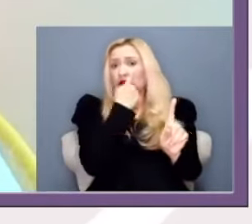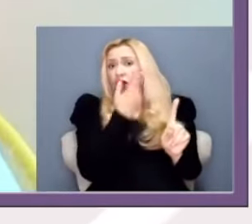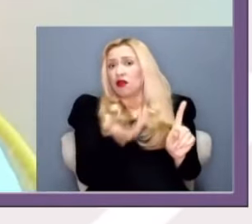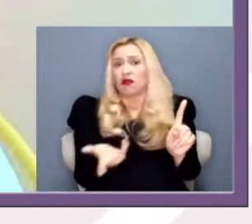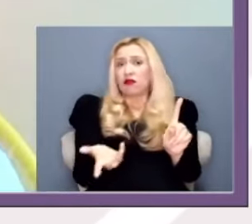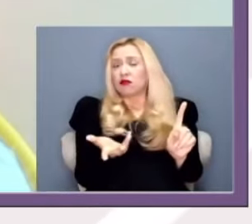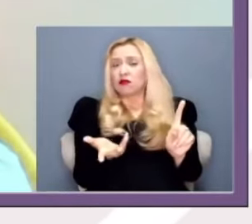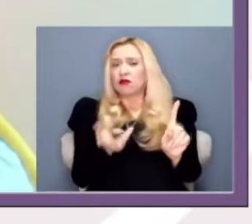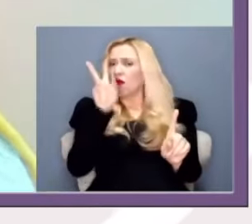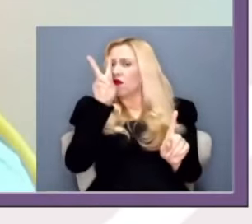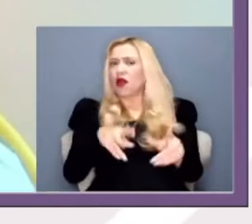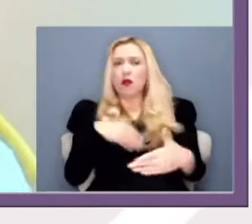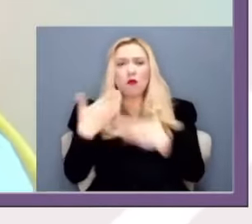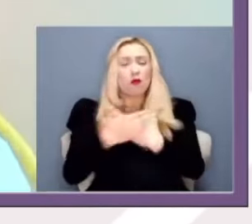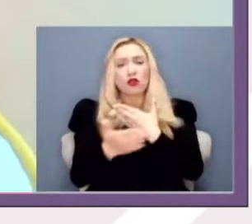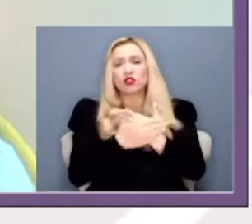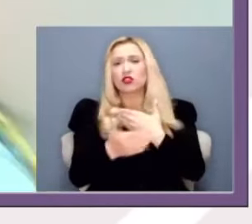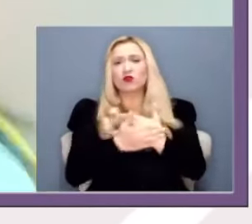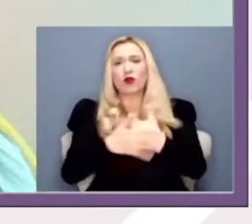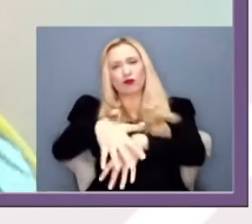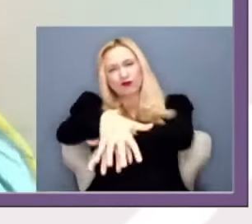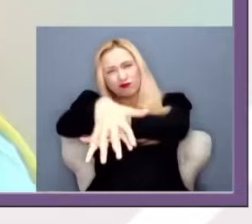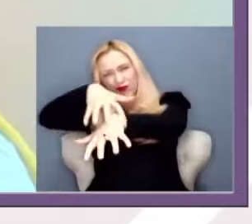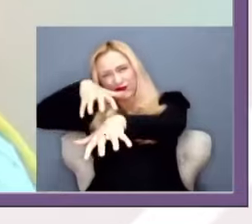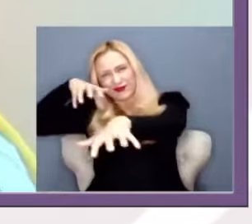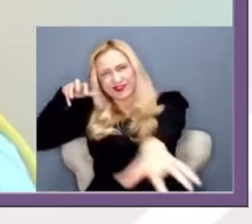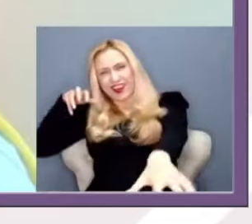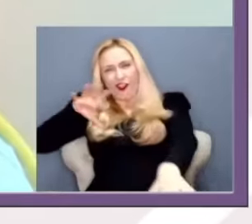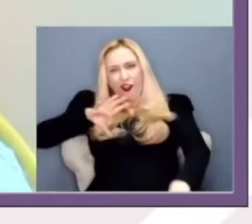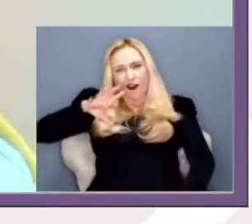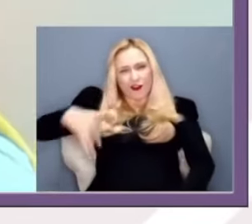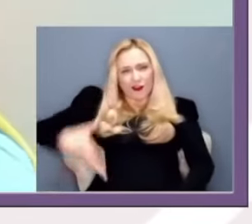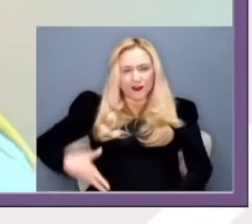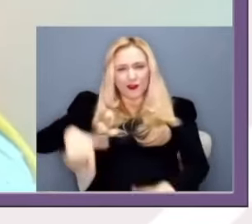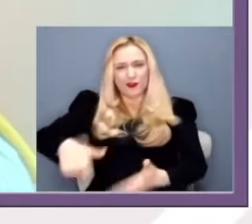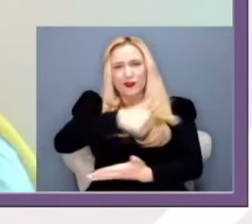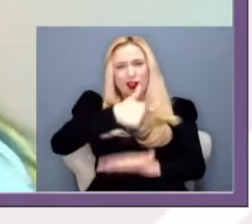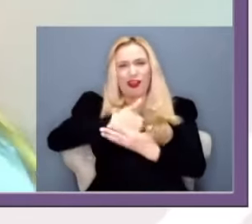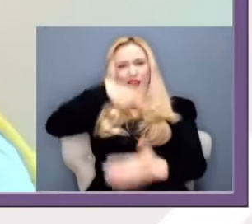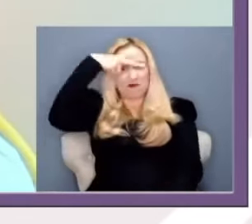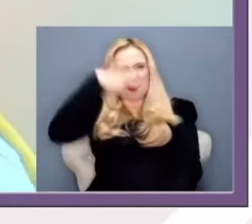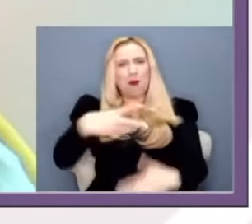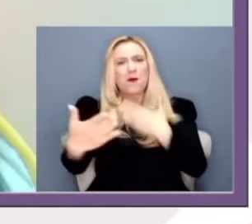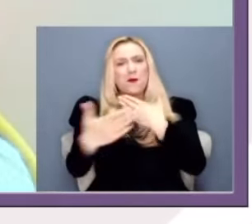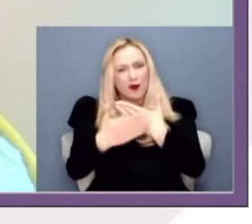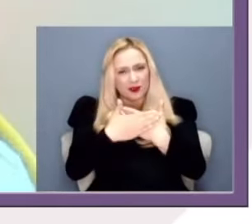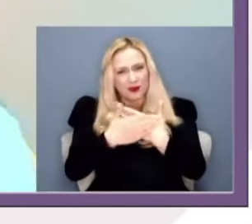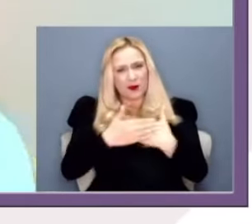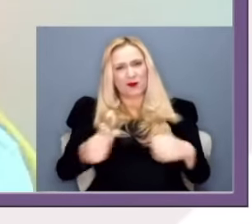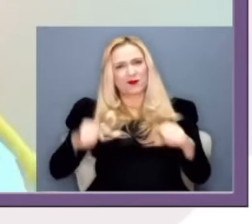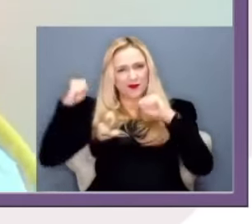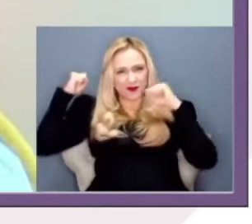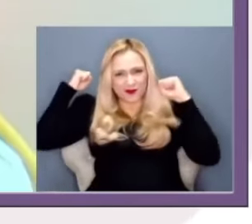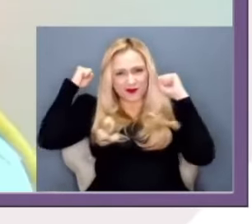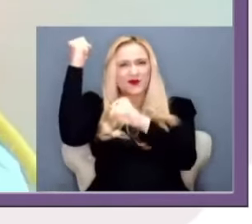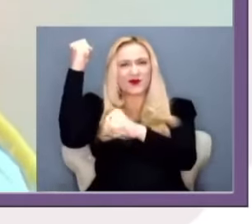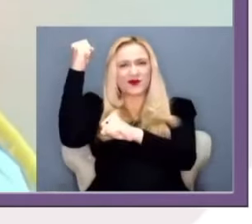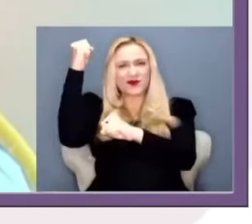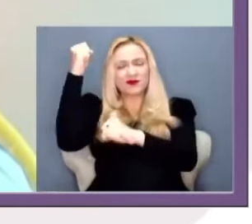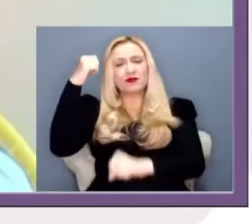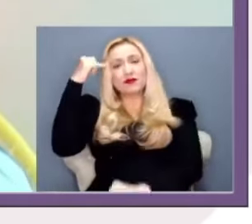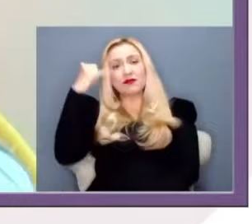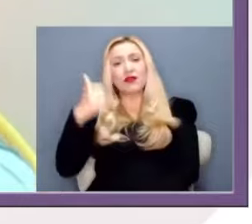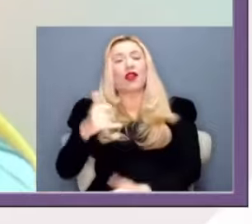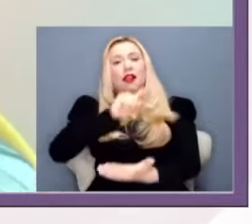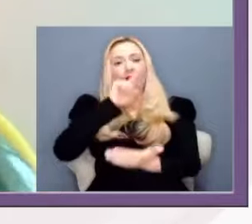próxima jornada digital de nuestra amada Marcha del Orgullo de la Ciudad de México, así como avanzar todas